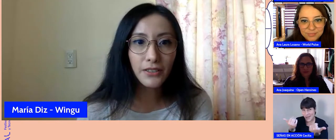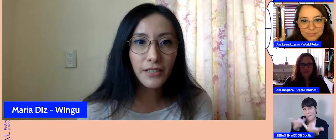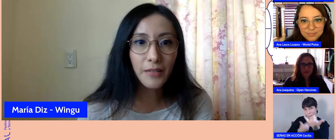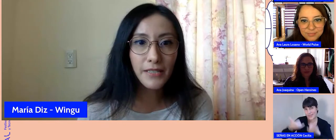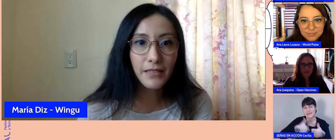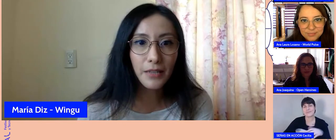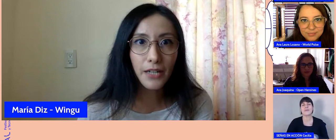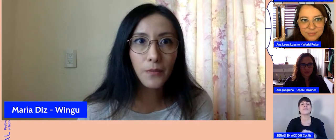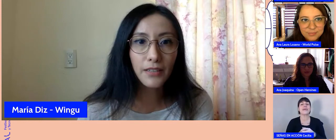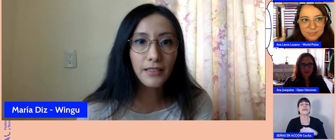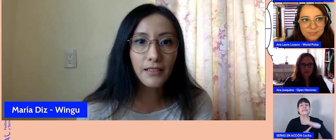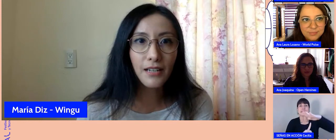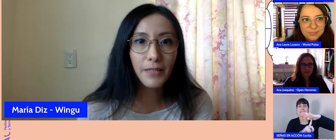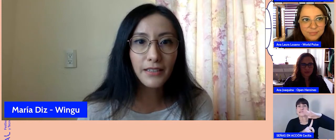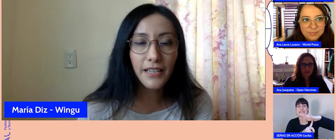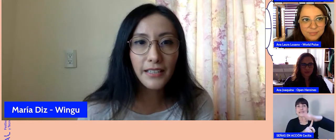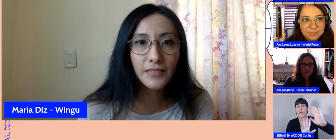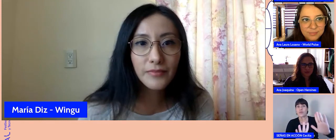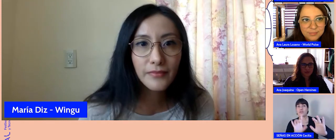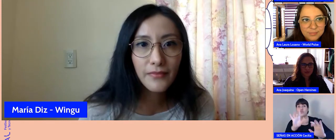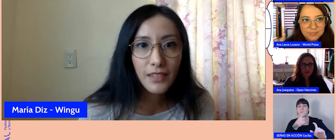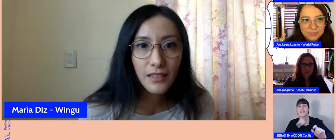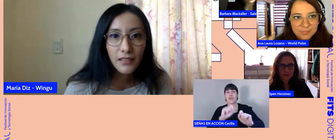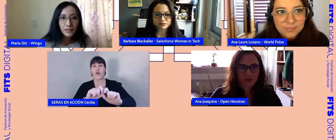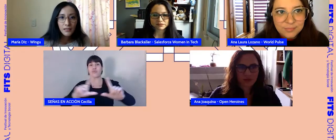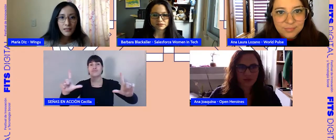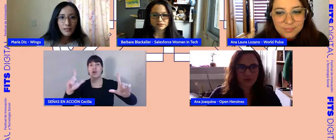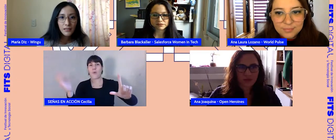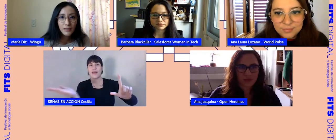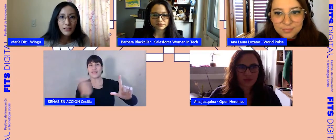denme un segundito, nada más que voy a compartir la pantalla.